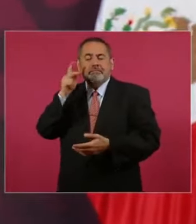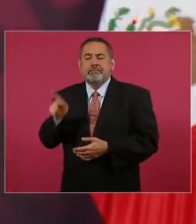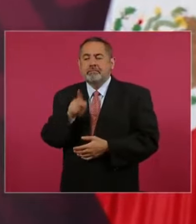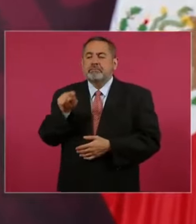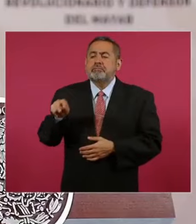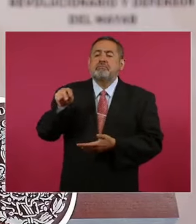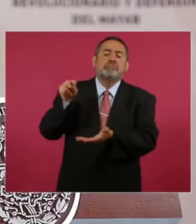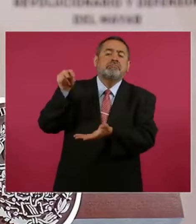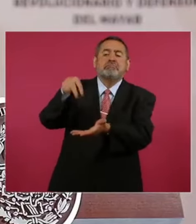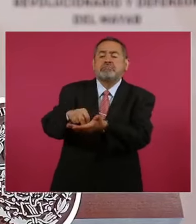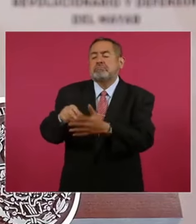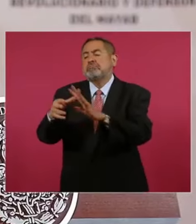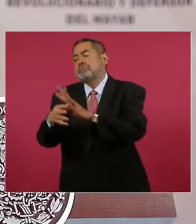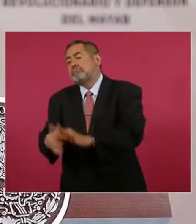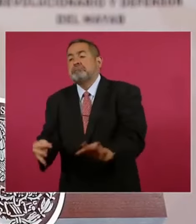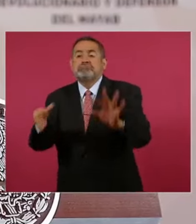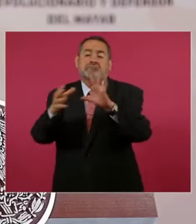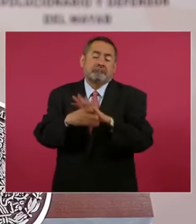Les vamos a hacer